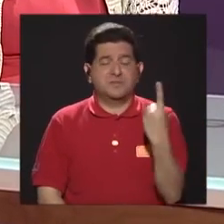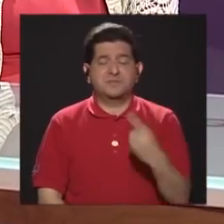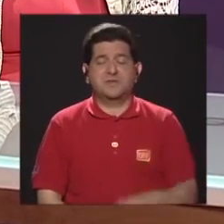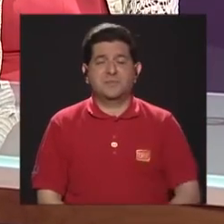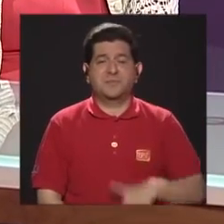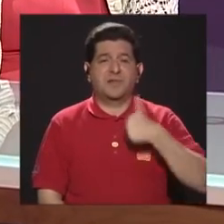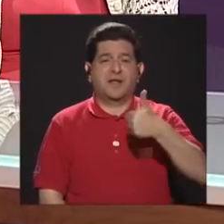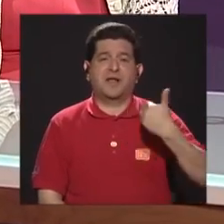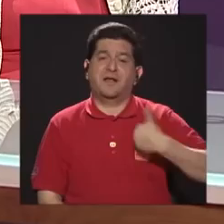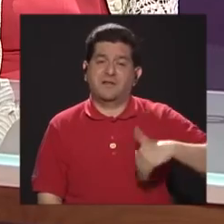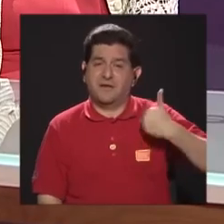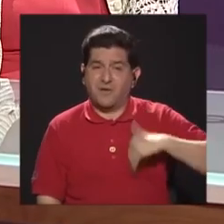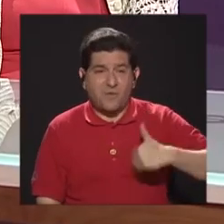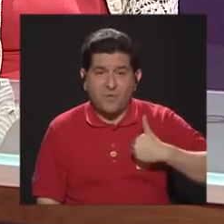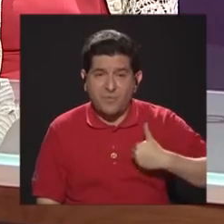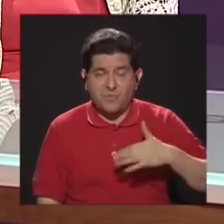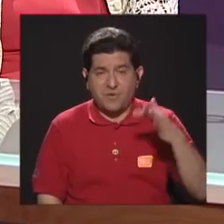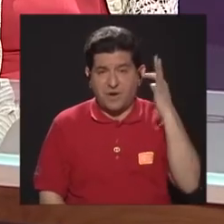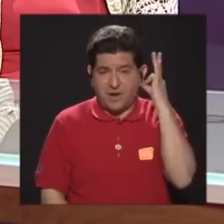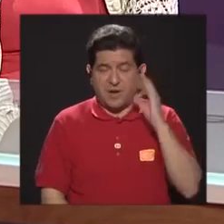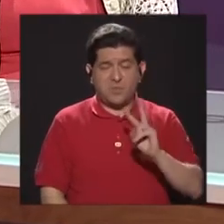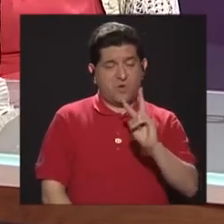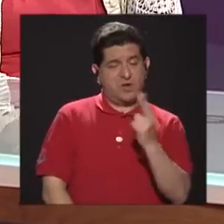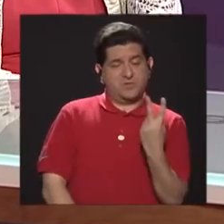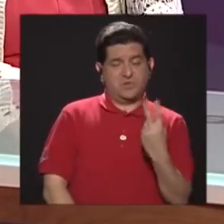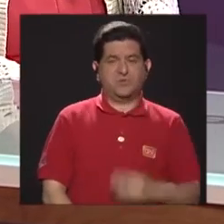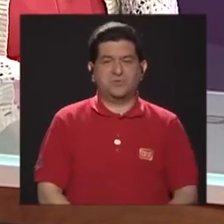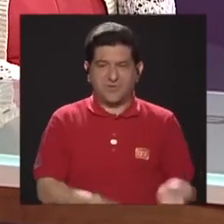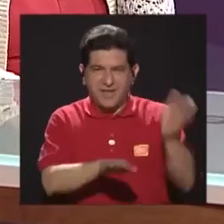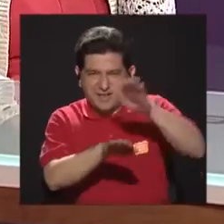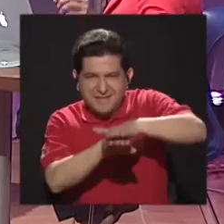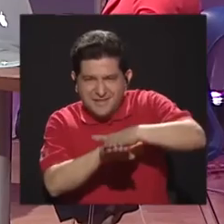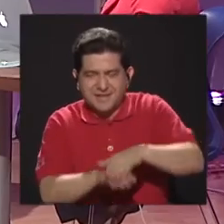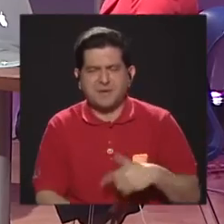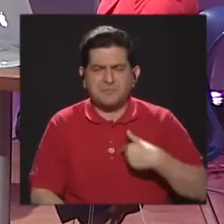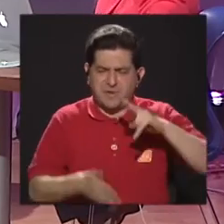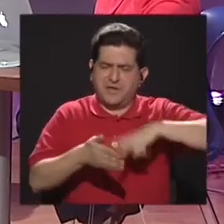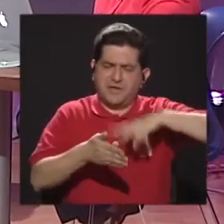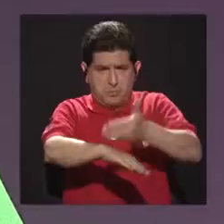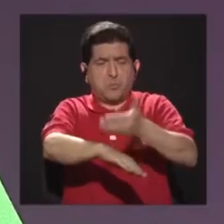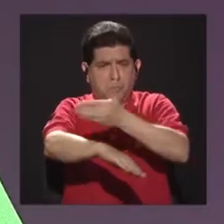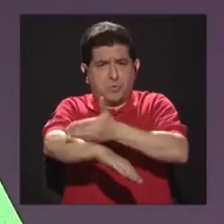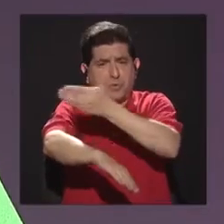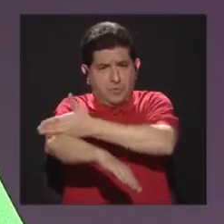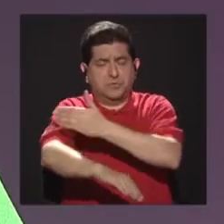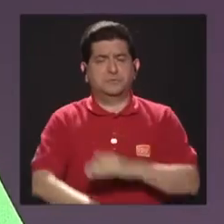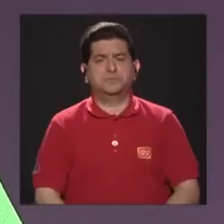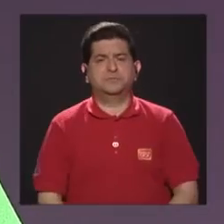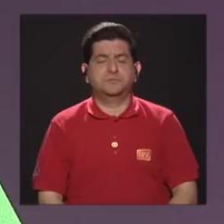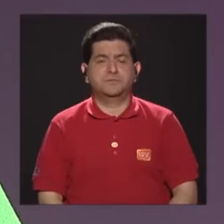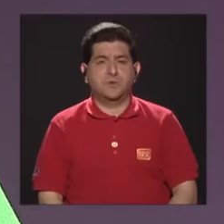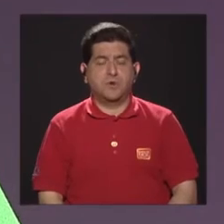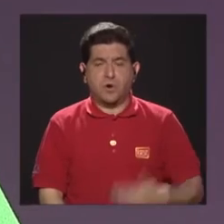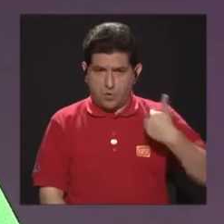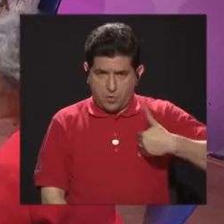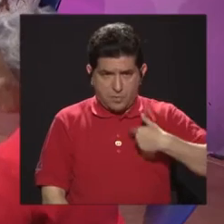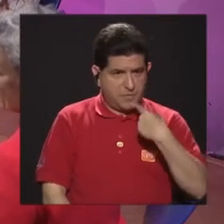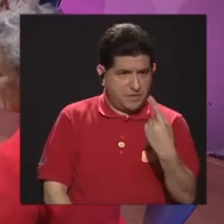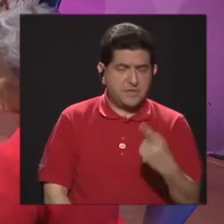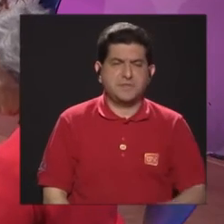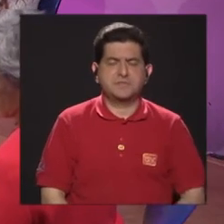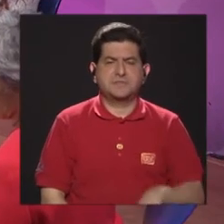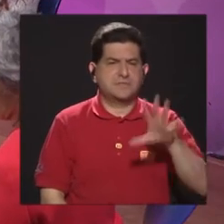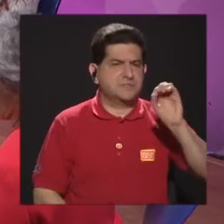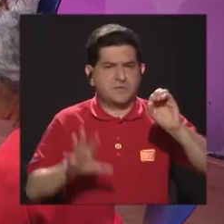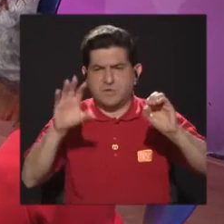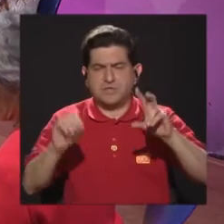un hombre, ¿verdad? Y la mujer viene de segundo. Siempre entonces, está la trampa. Voy disminuye. A empezar a leer algunas de las preguntas. Dice Francisco, la paridad no